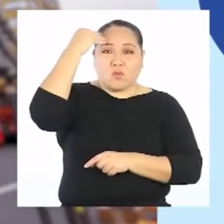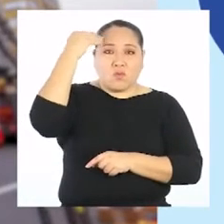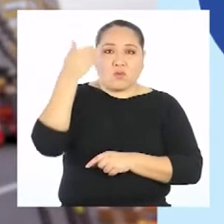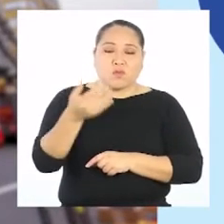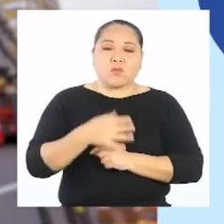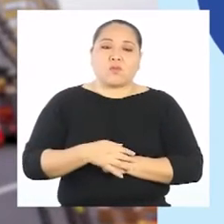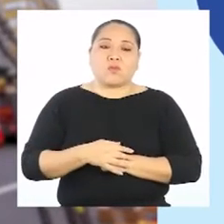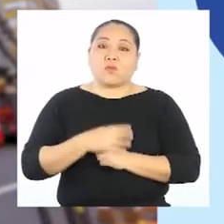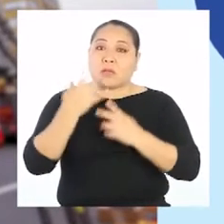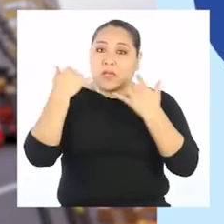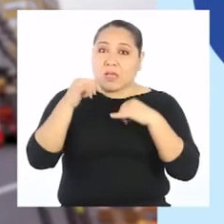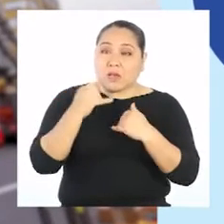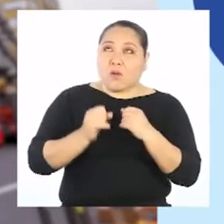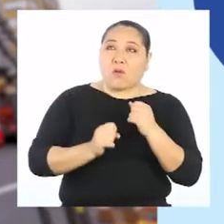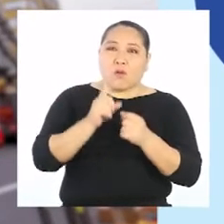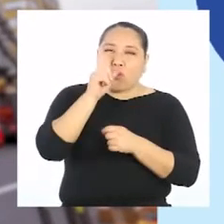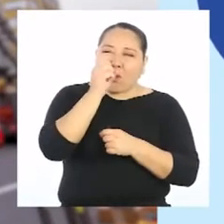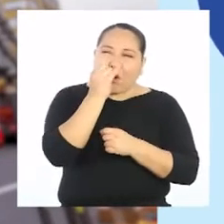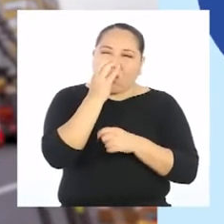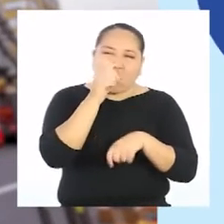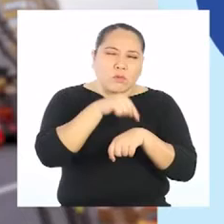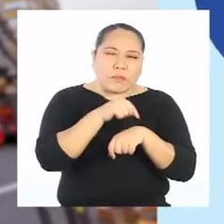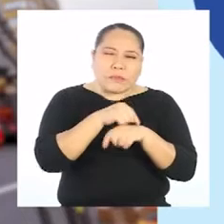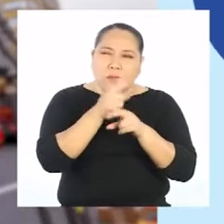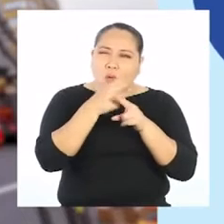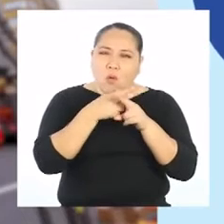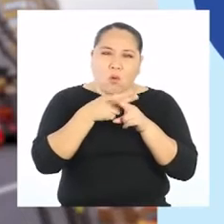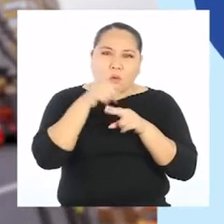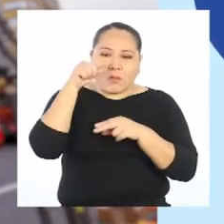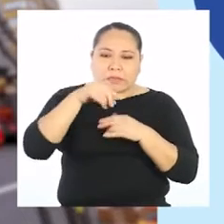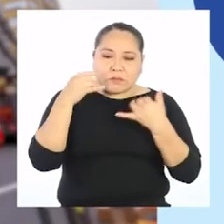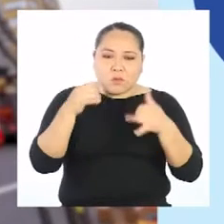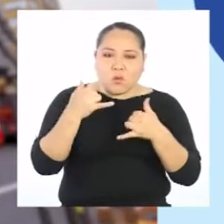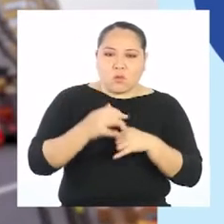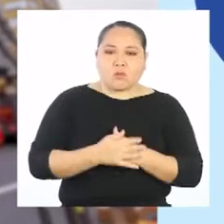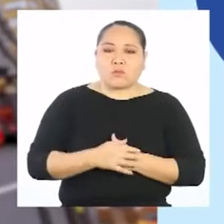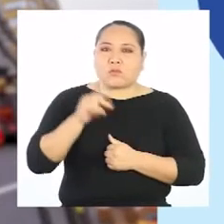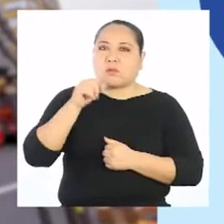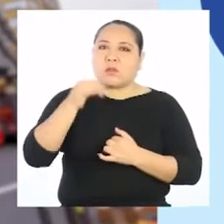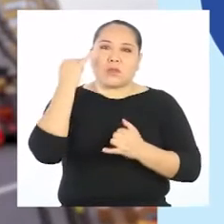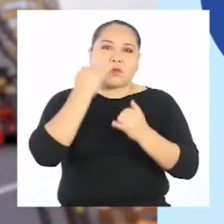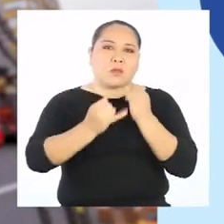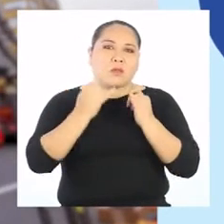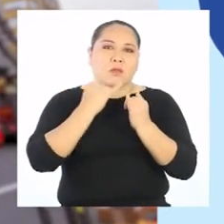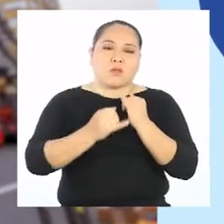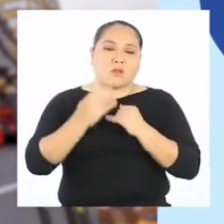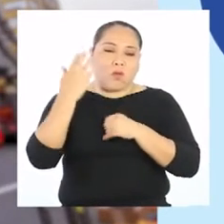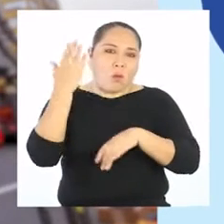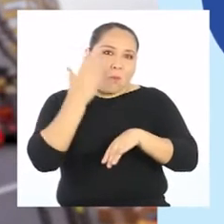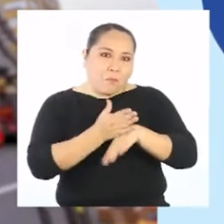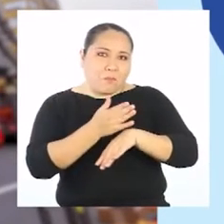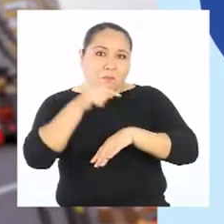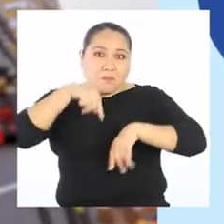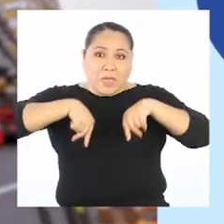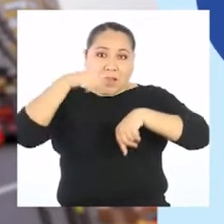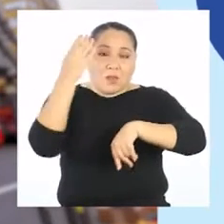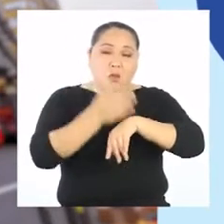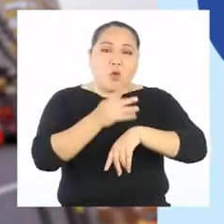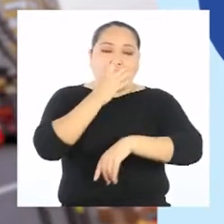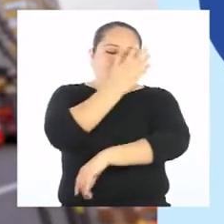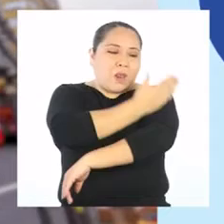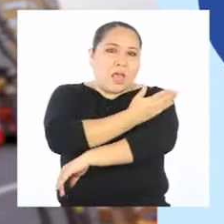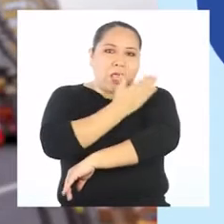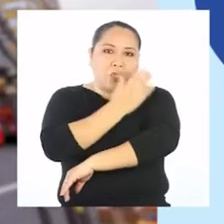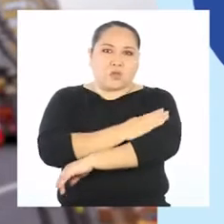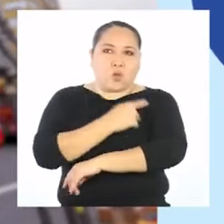hasta adultos que por querer jugar unos minutos con este tipo de juegos han terminado sin una pierna,